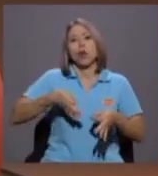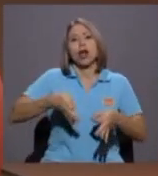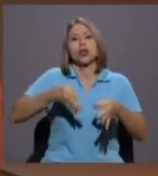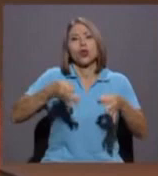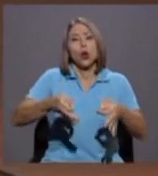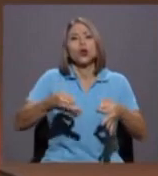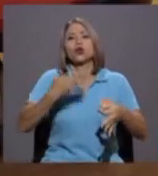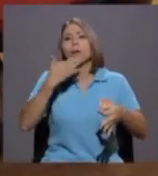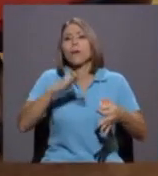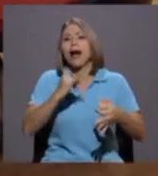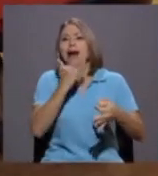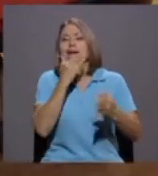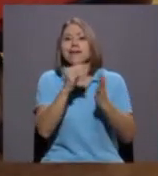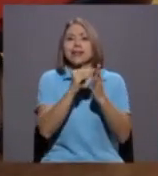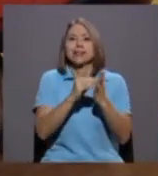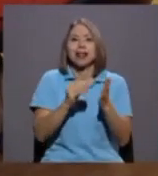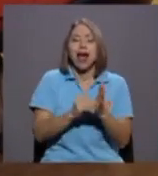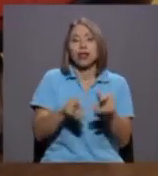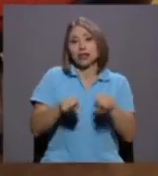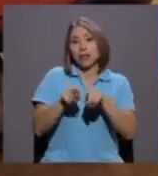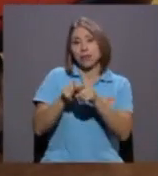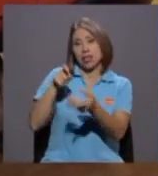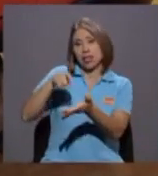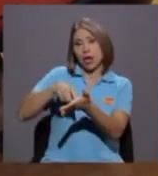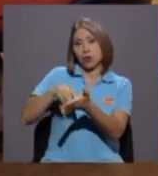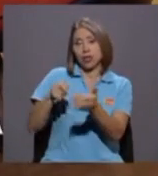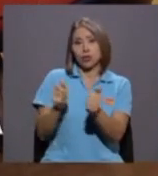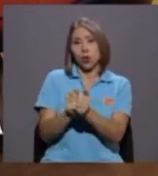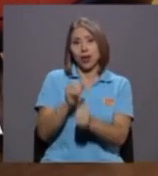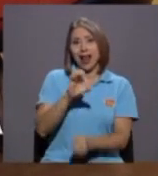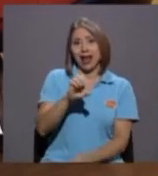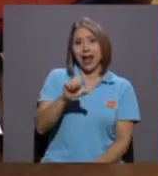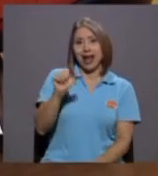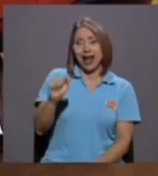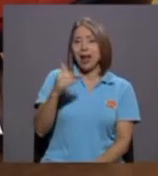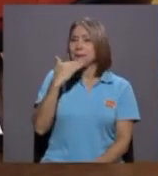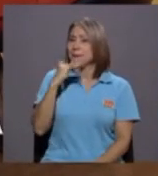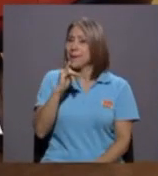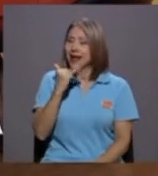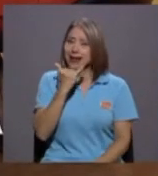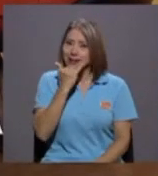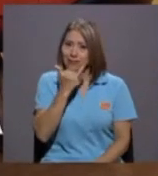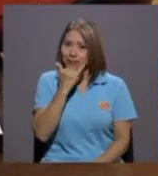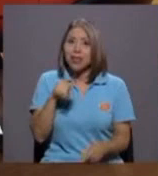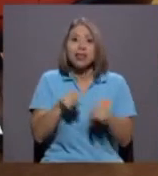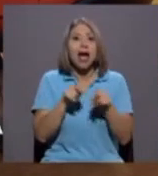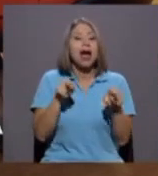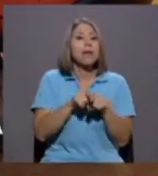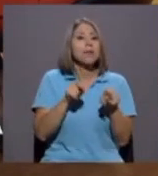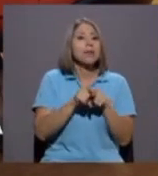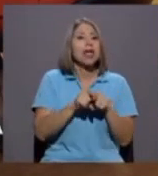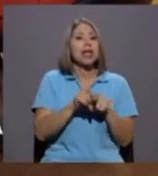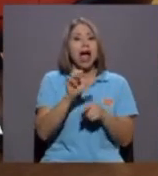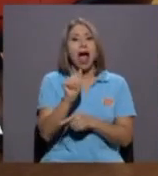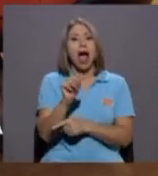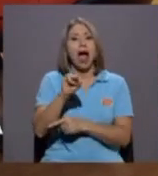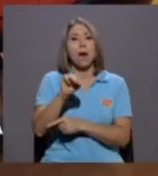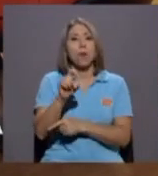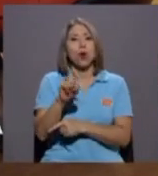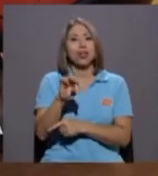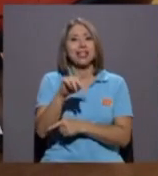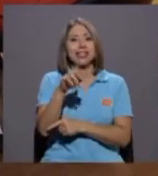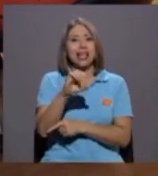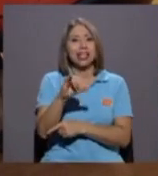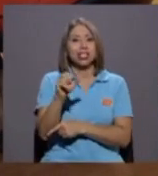caja también mal registradas, amortizaciones de la deuda por más de 400.000 millones sin